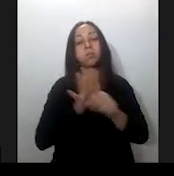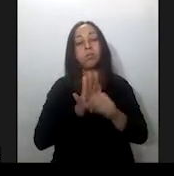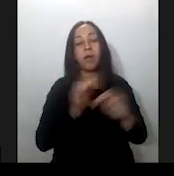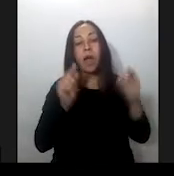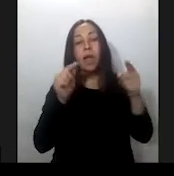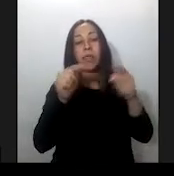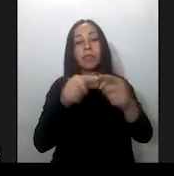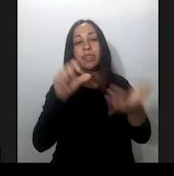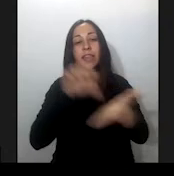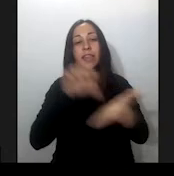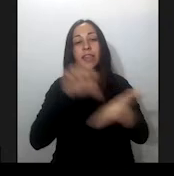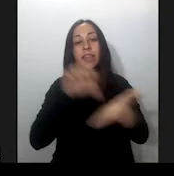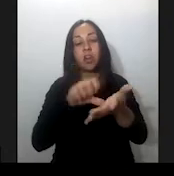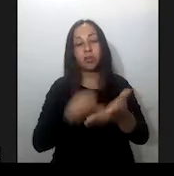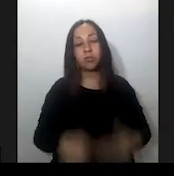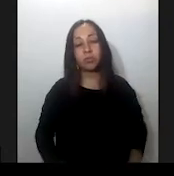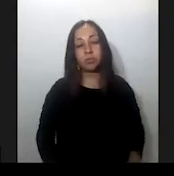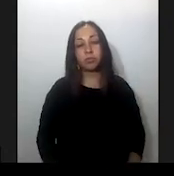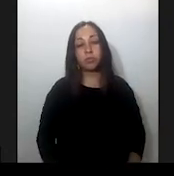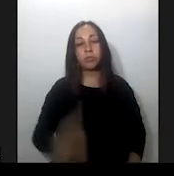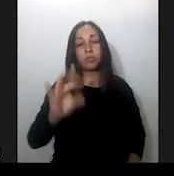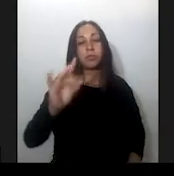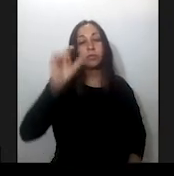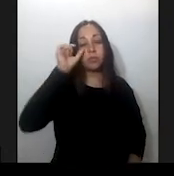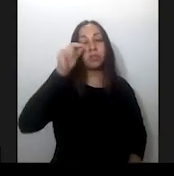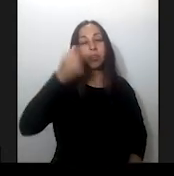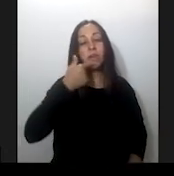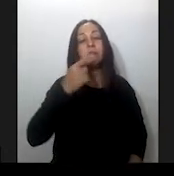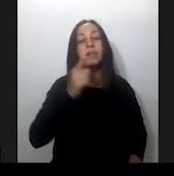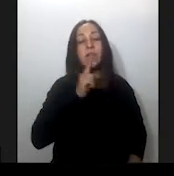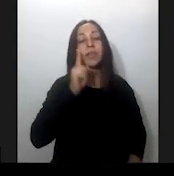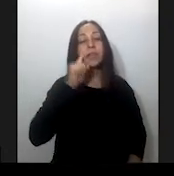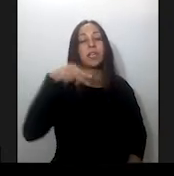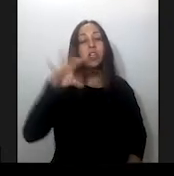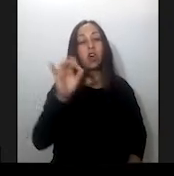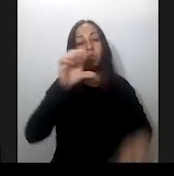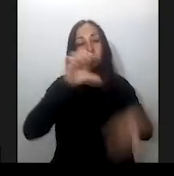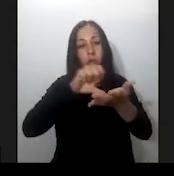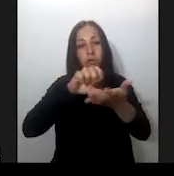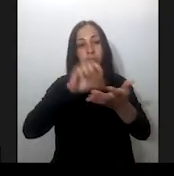¿no? Todos estos destinos. Ahí tiene que buscar.